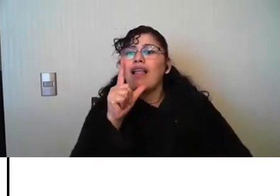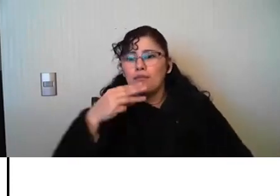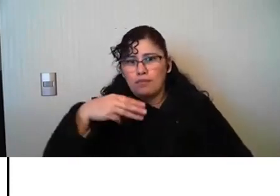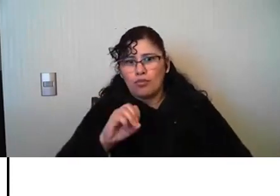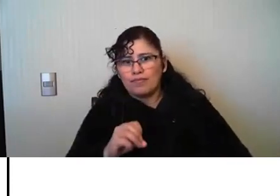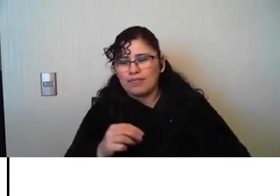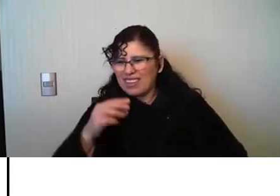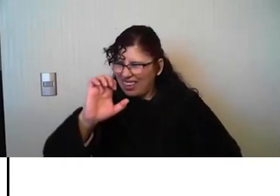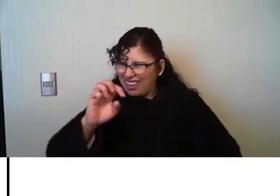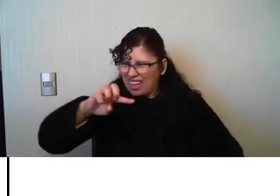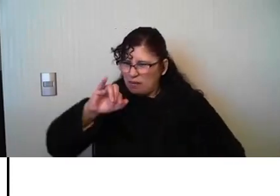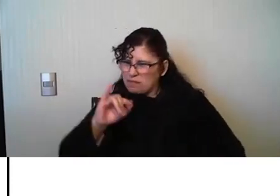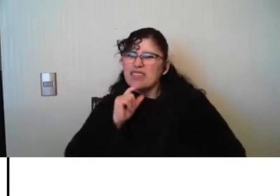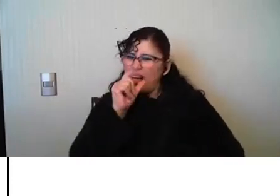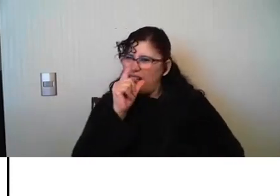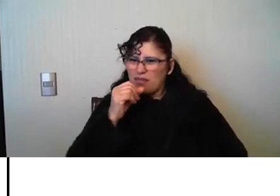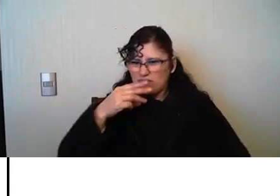epitálamo.